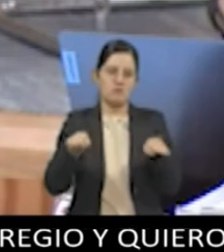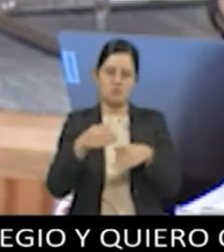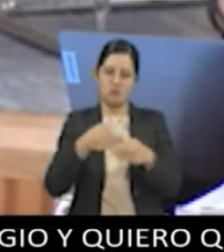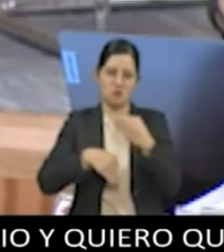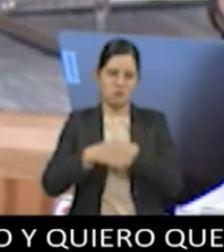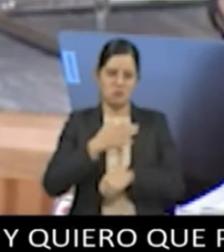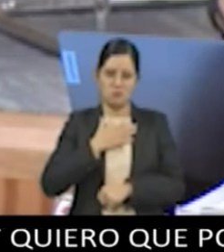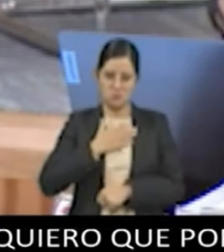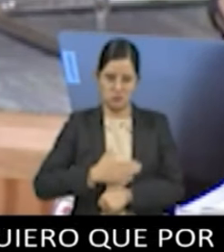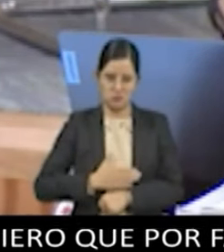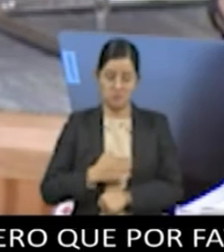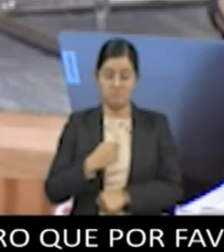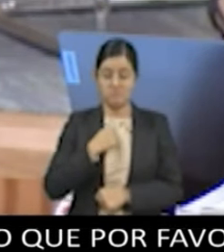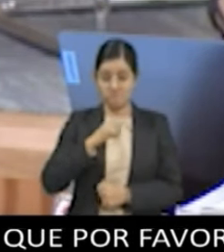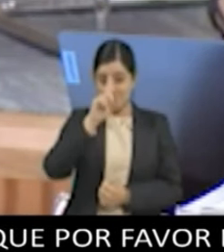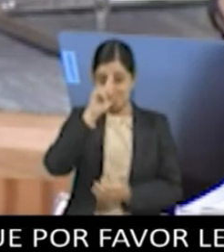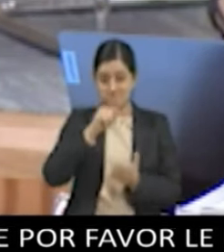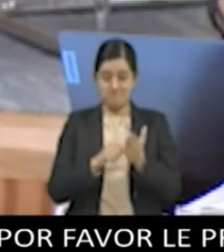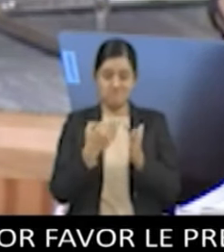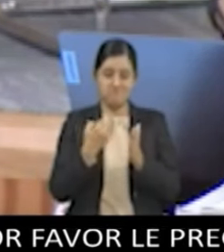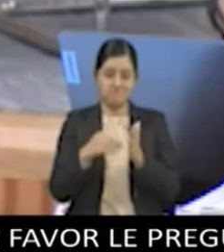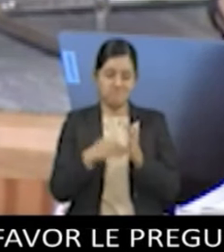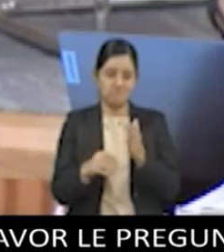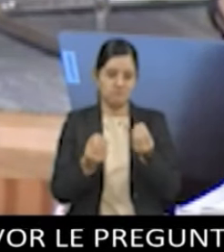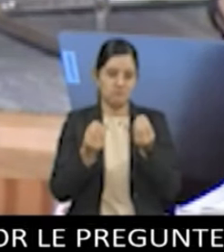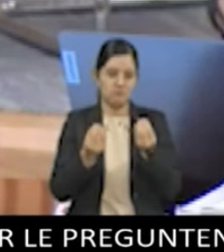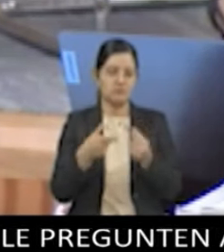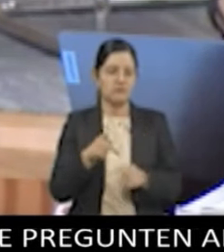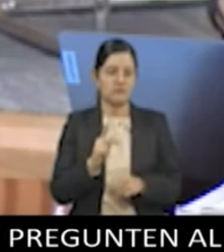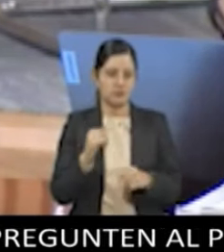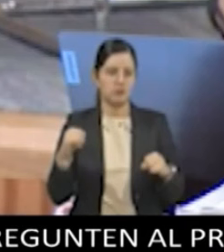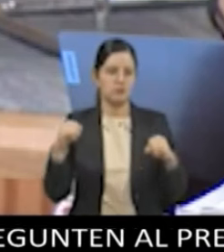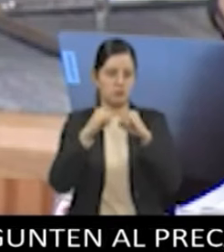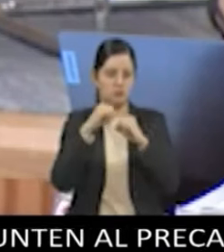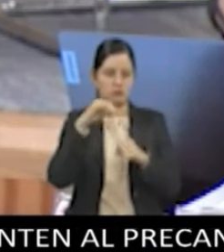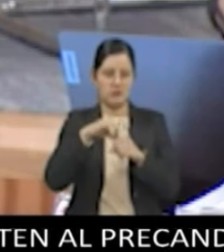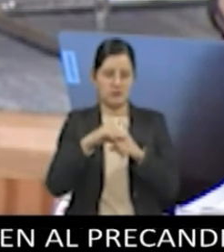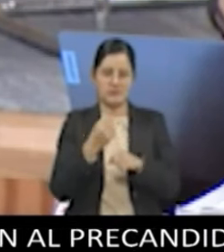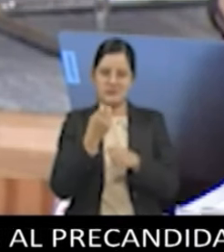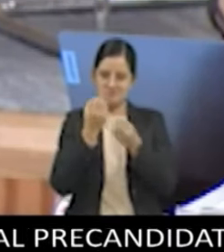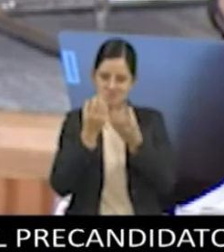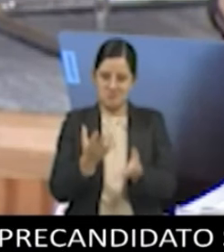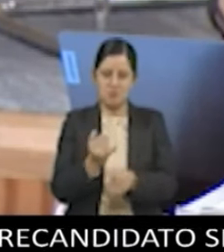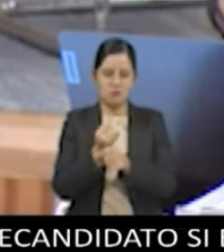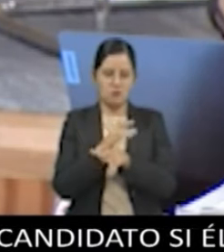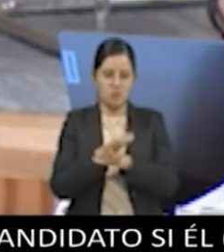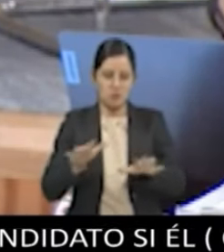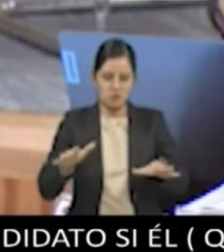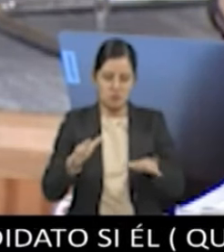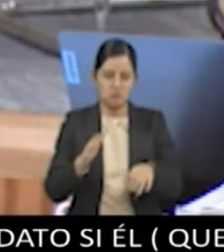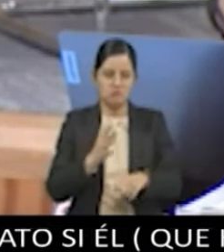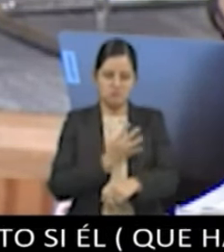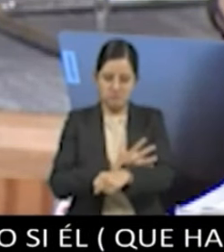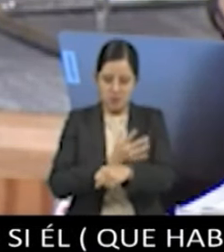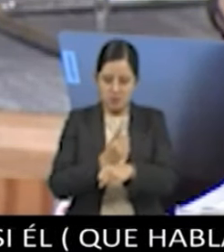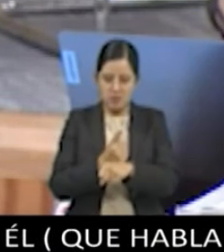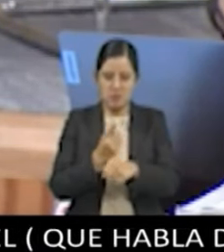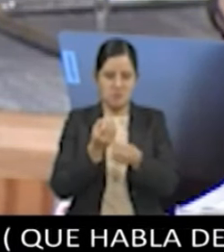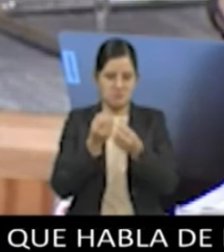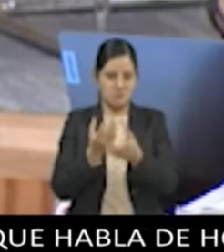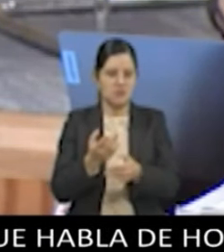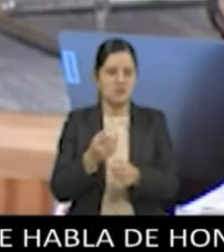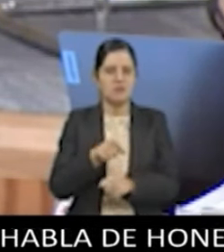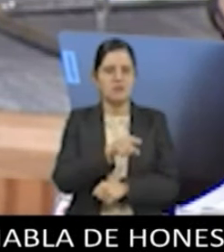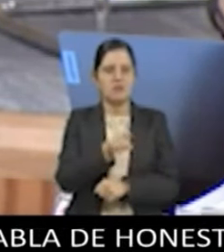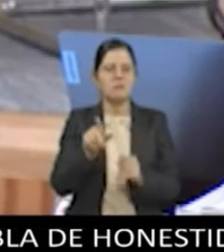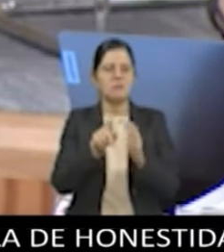toca justamente a su cargo hacer, buscar consenso, seguir en la ruta que habían estado, que es decir, buscar justamente quiénes